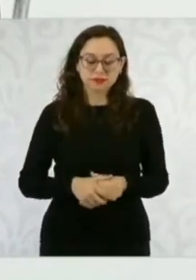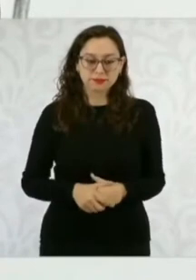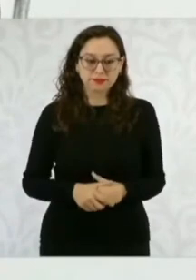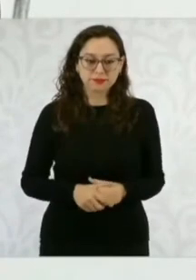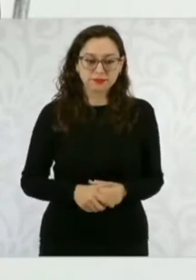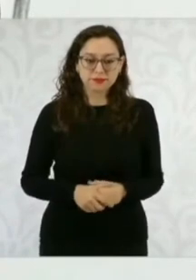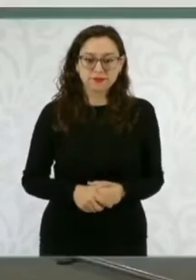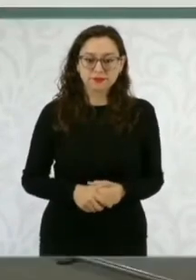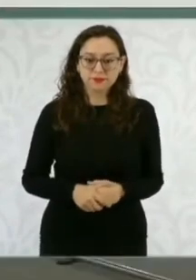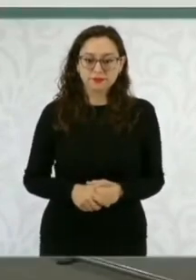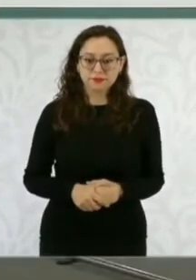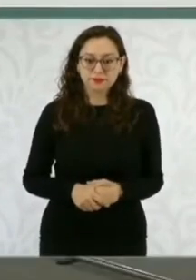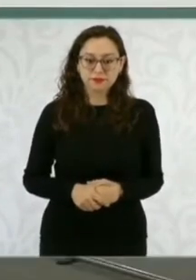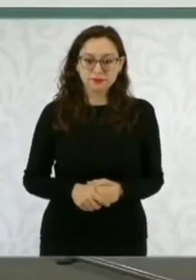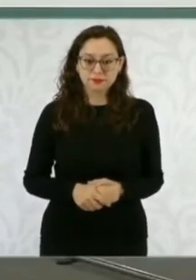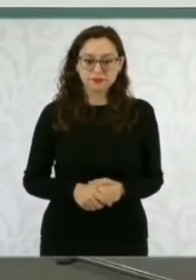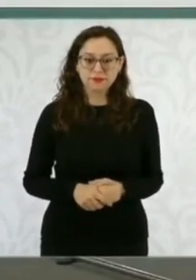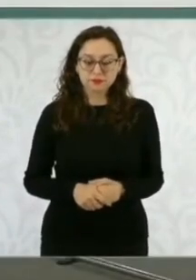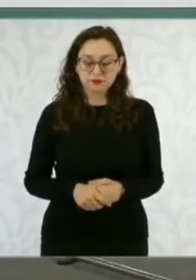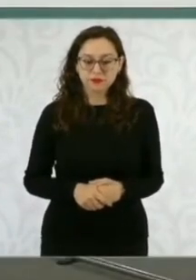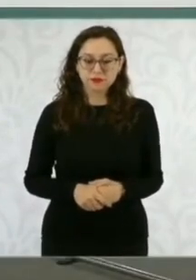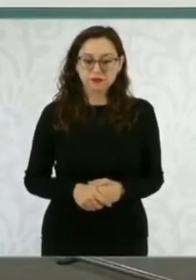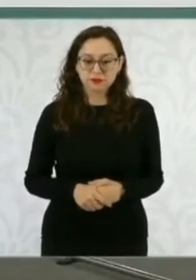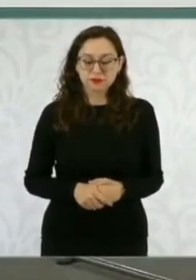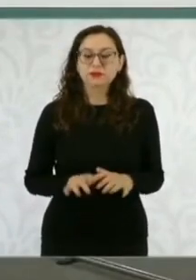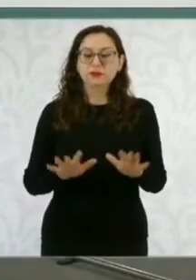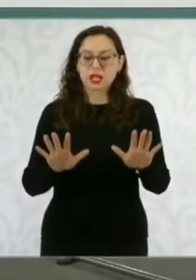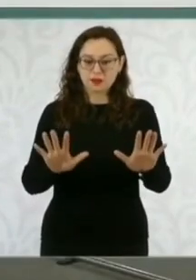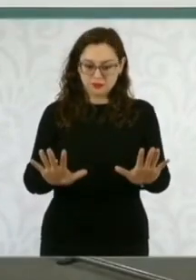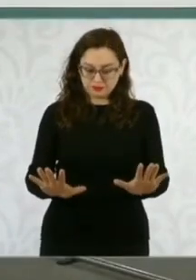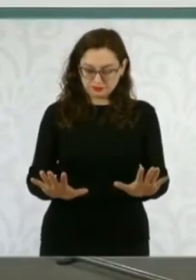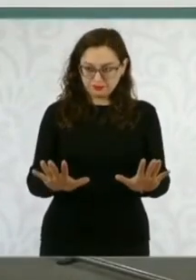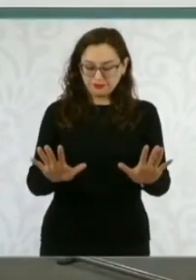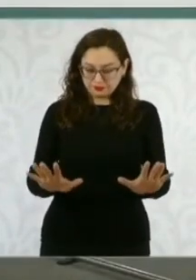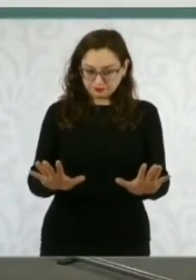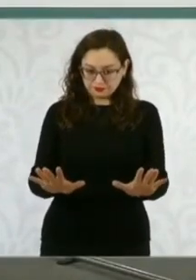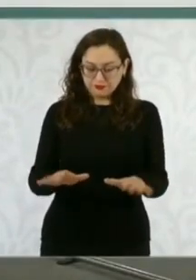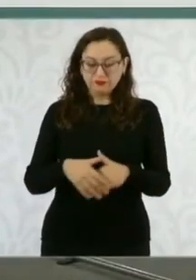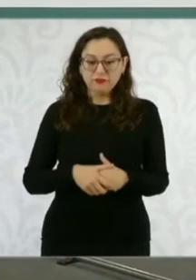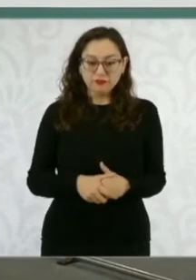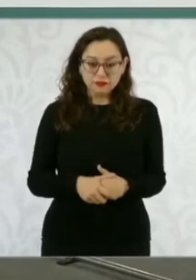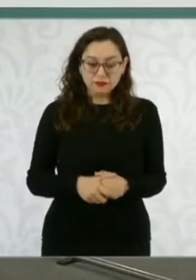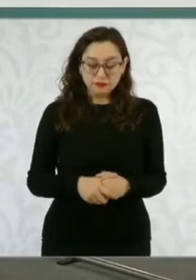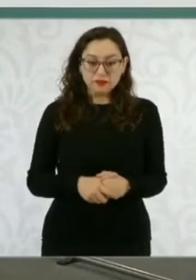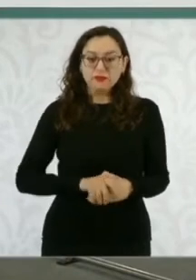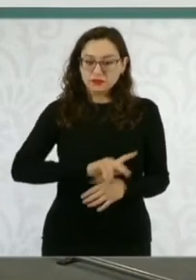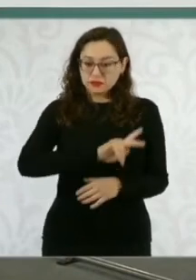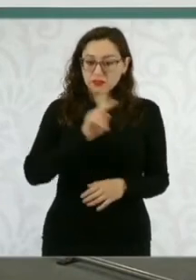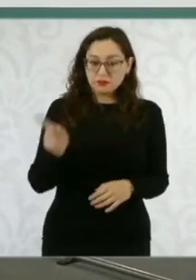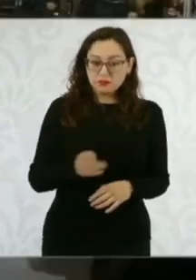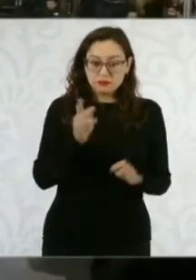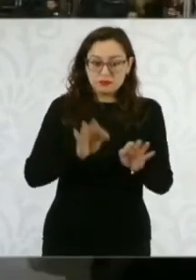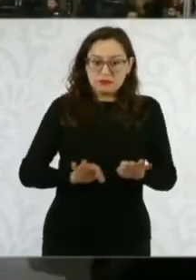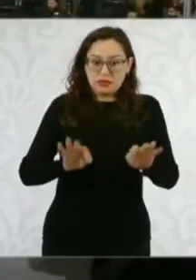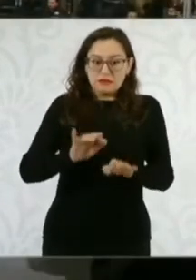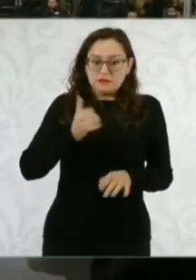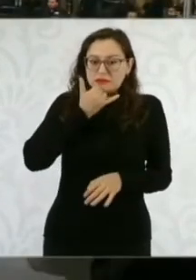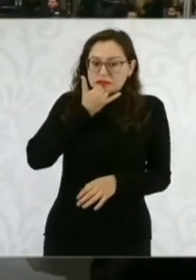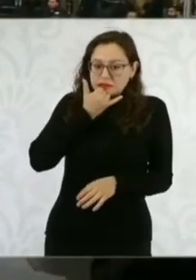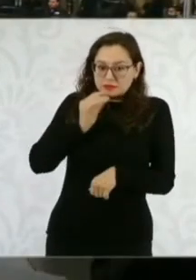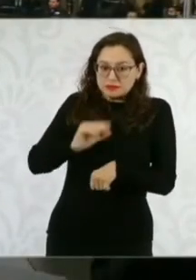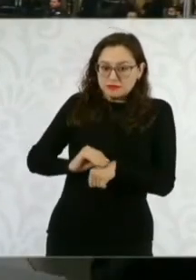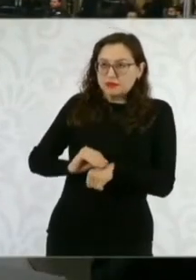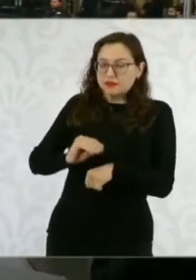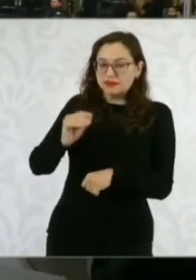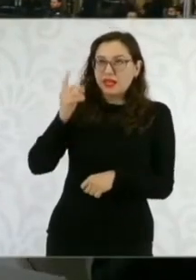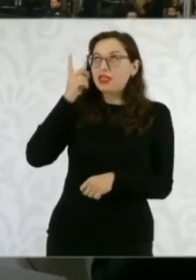Infonavit. Y para el país. Esta pregunta es muy importante y qué bueno que, Diosito,